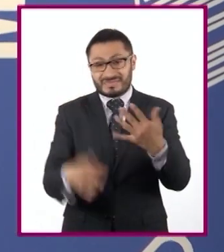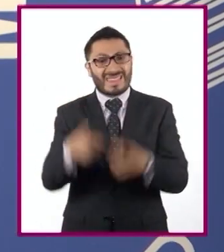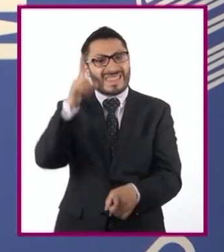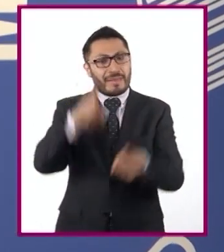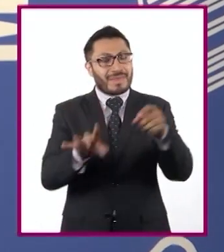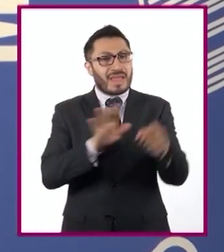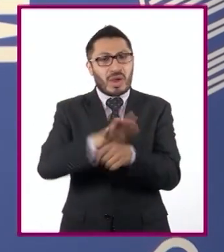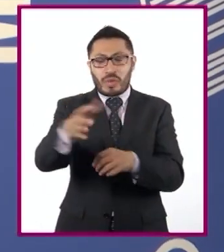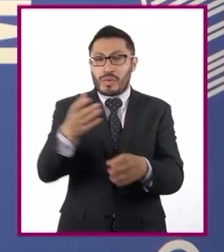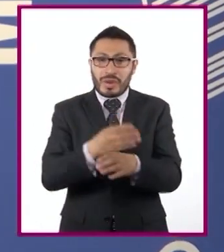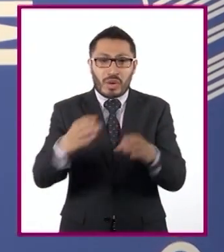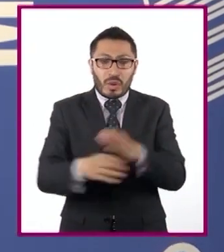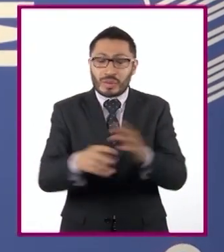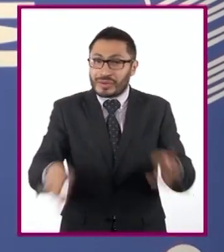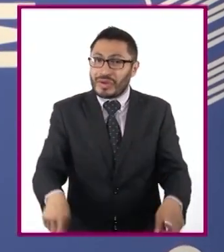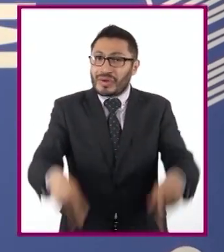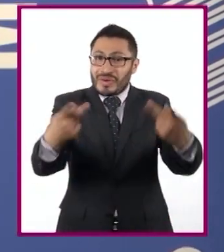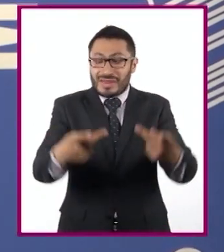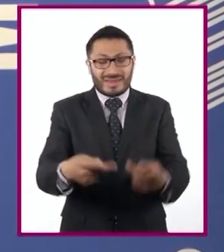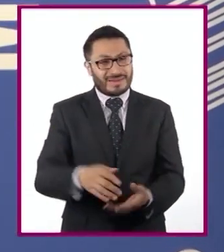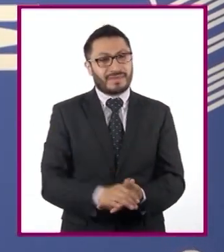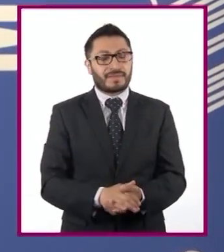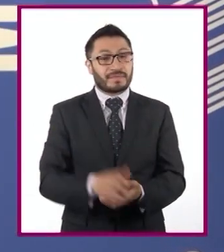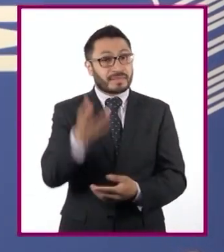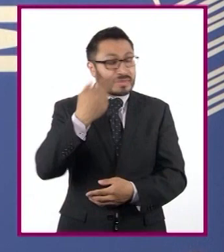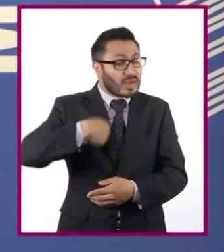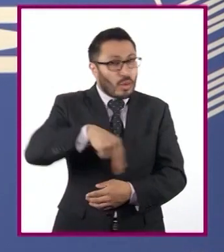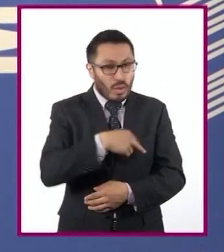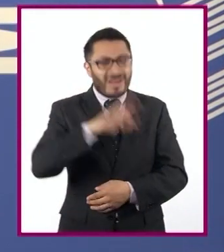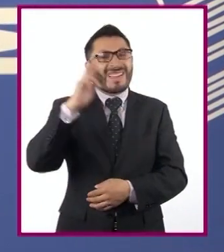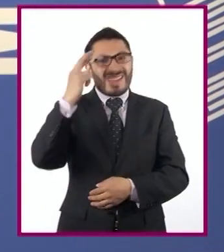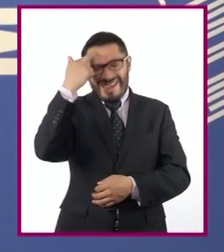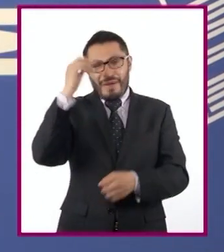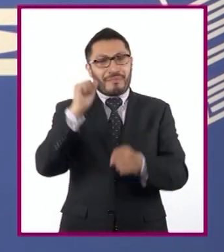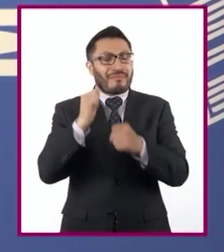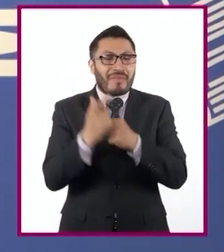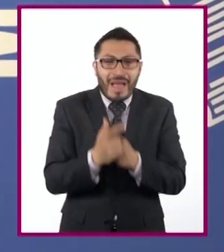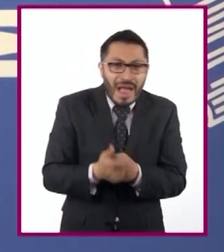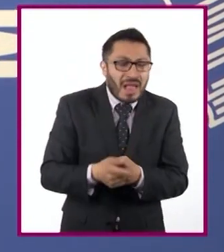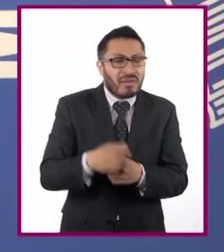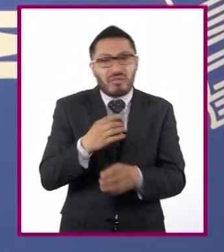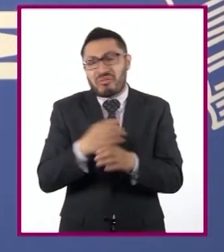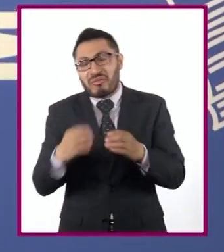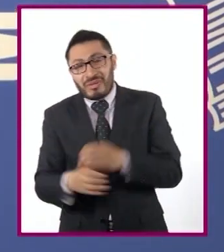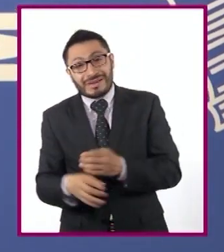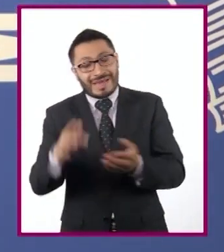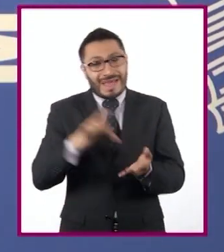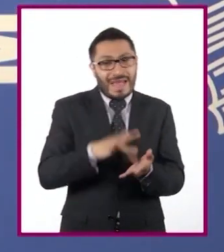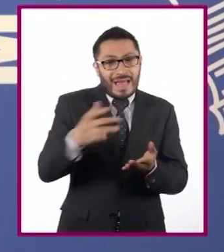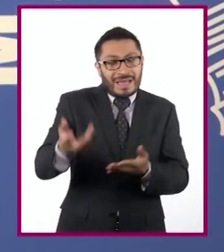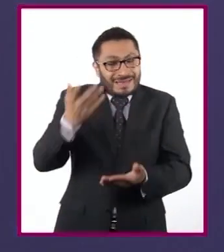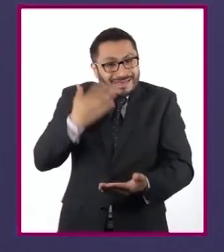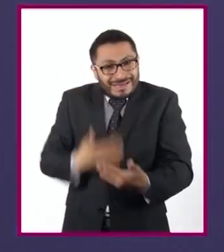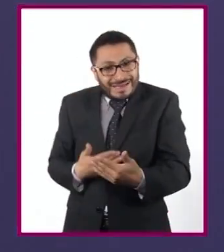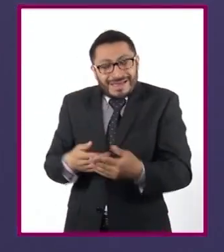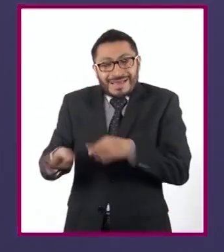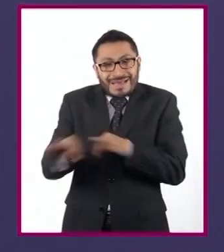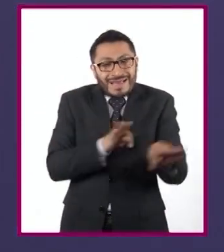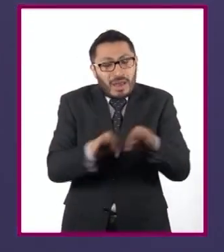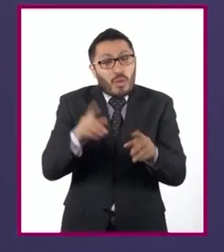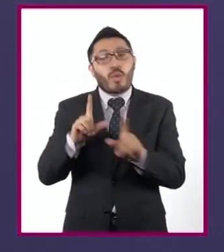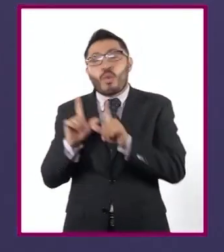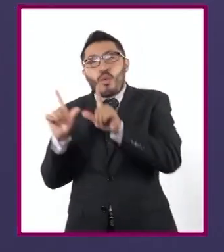Sin duda, todas y todos nosotros recordamos algún producto o personaje gracias al fuerte trabajo que se realiza en la